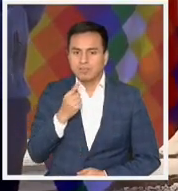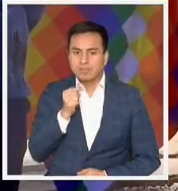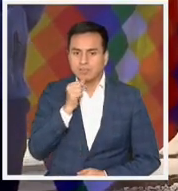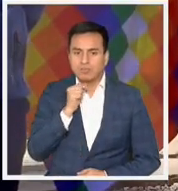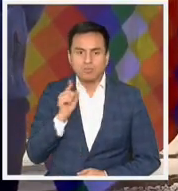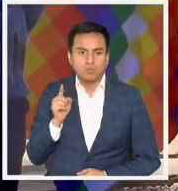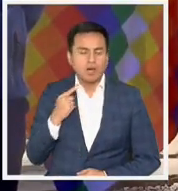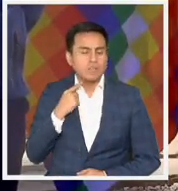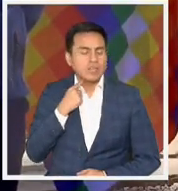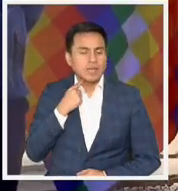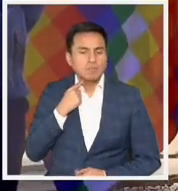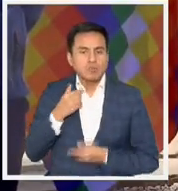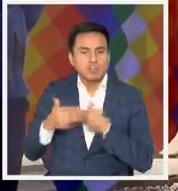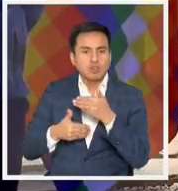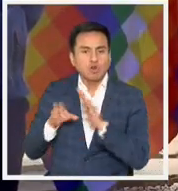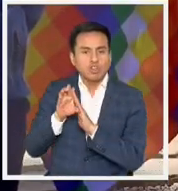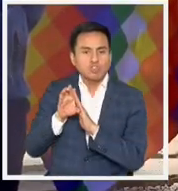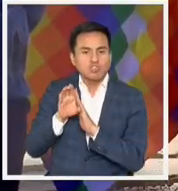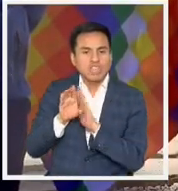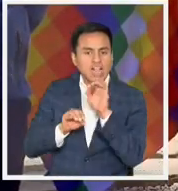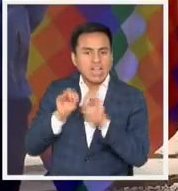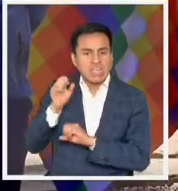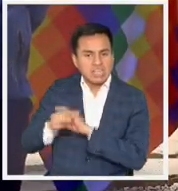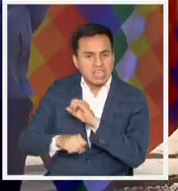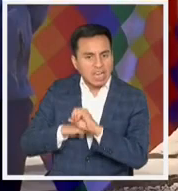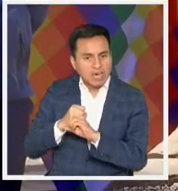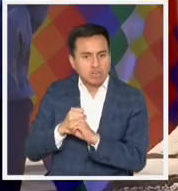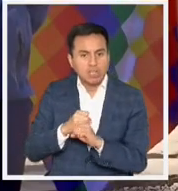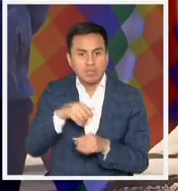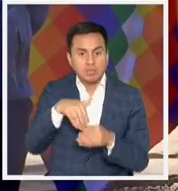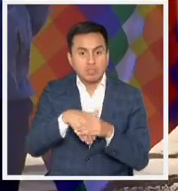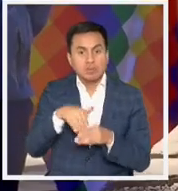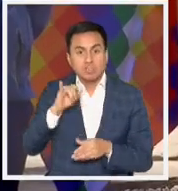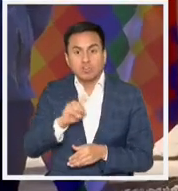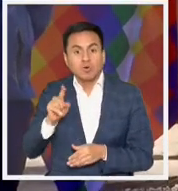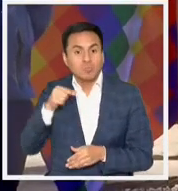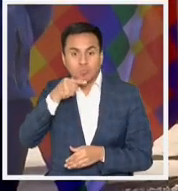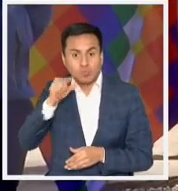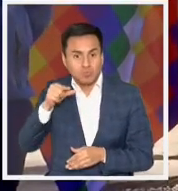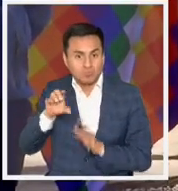de si puede afectar al proceso constitucional durante este año.